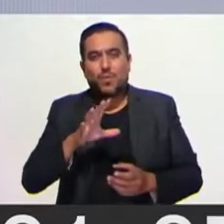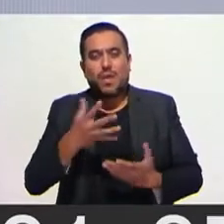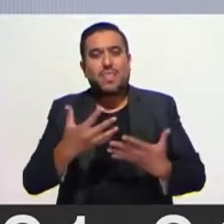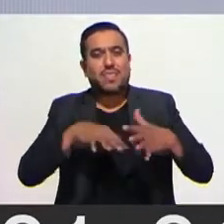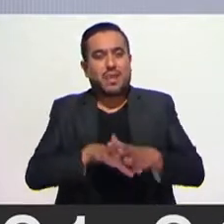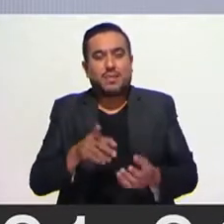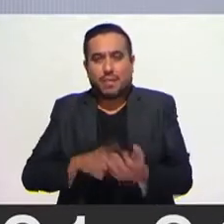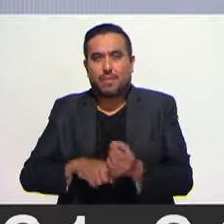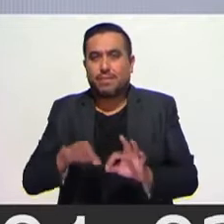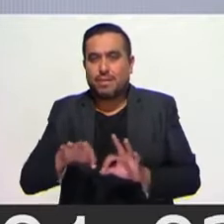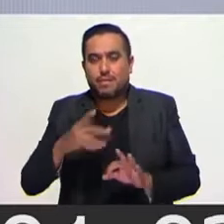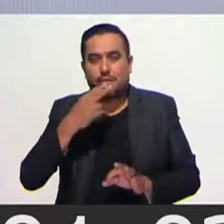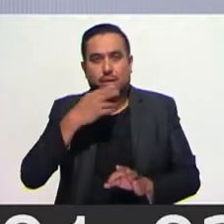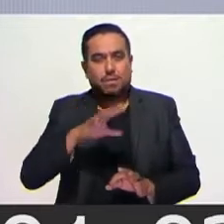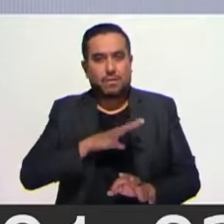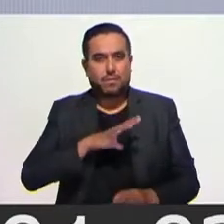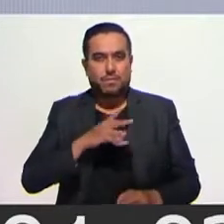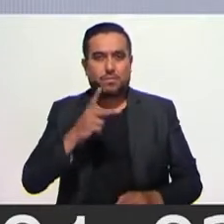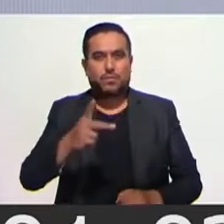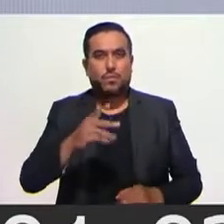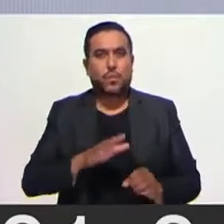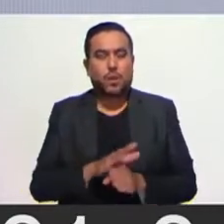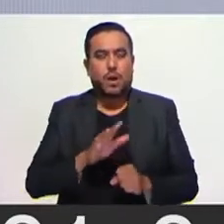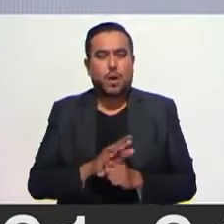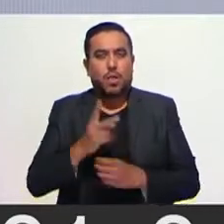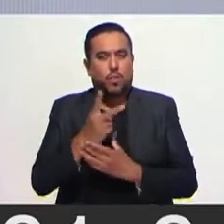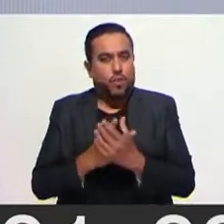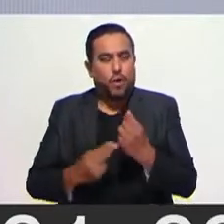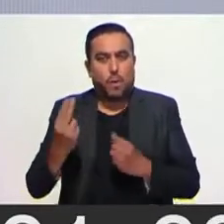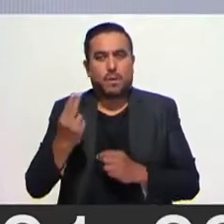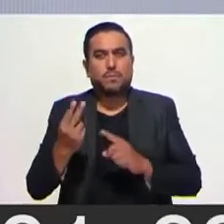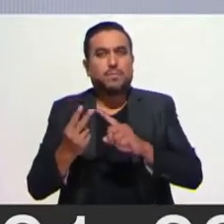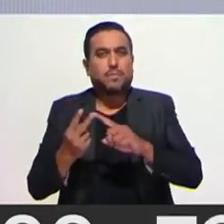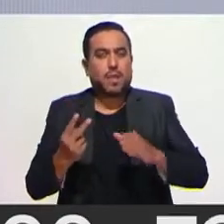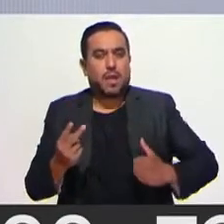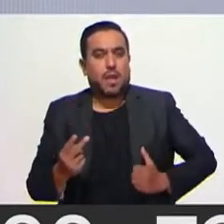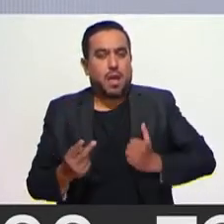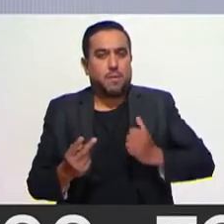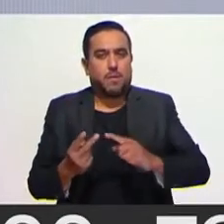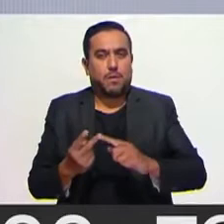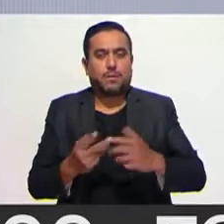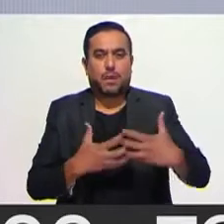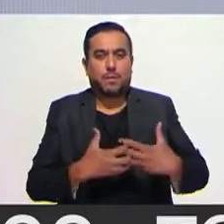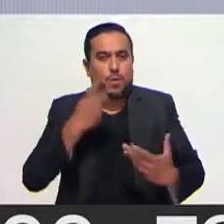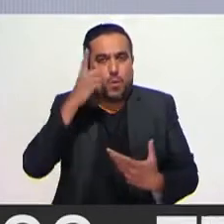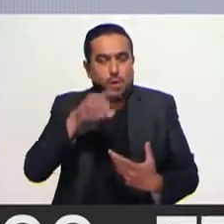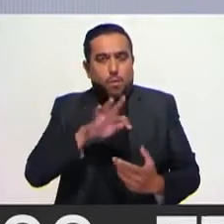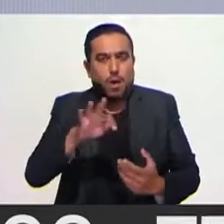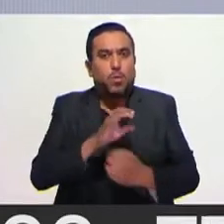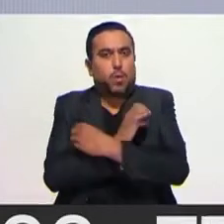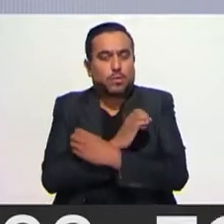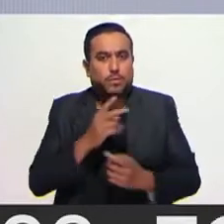un mercado laboral que demande realmente un mercado dual en donde se aproveche los empresarios con la